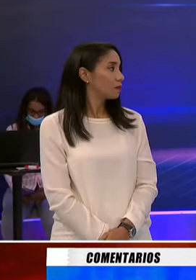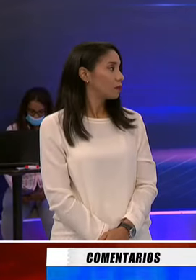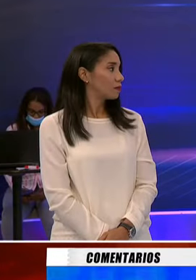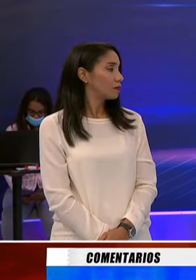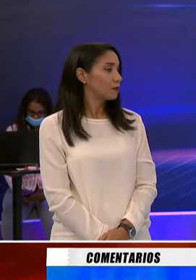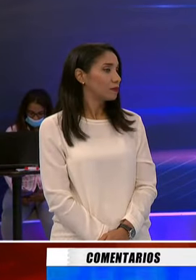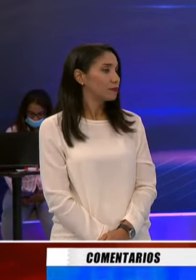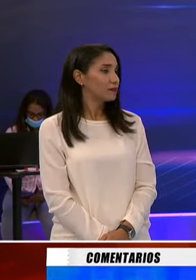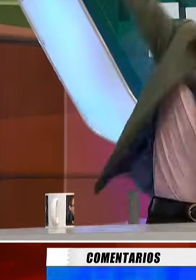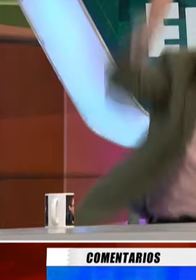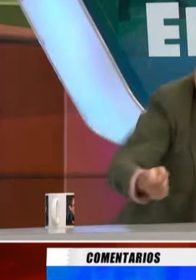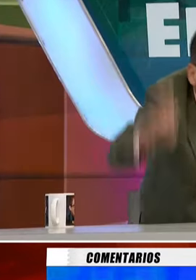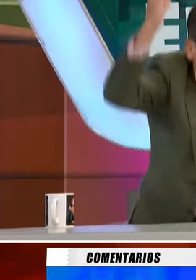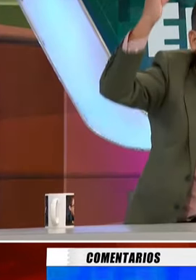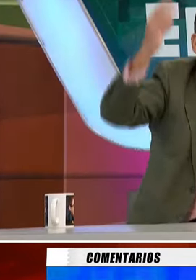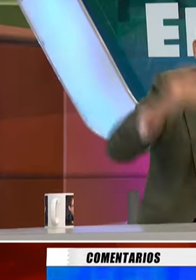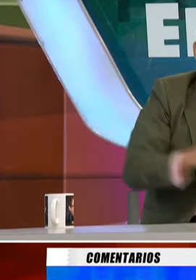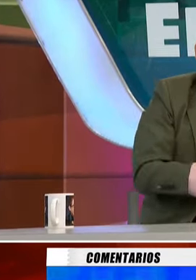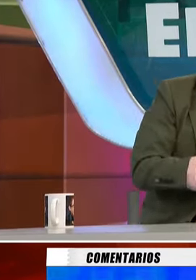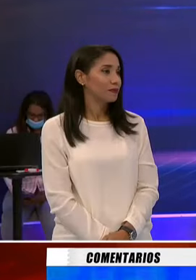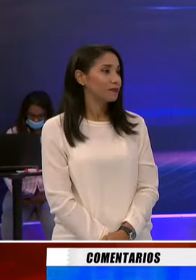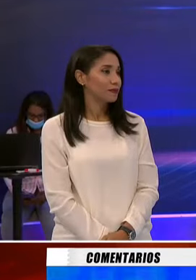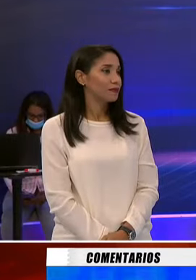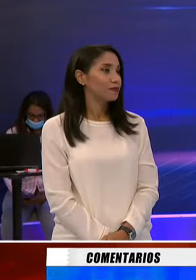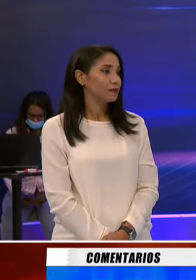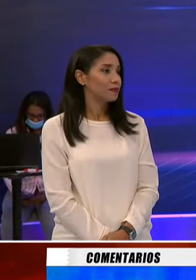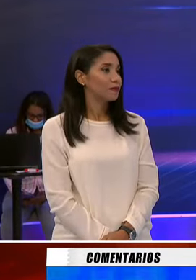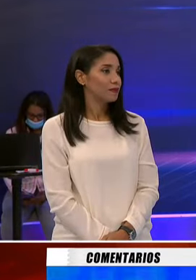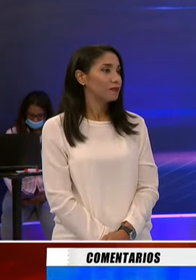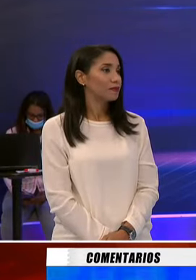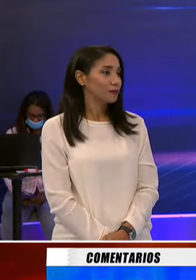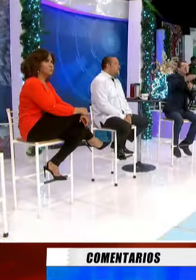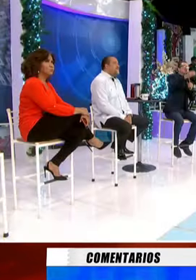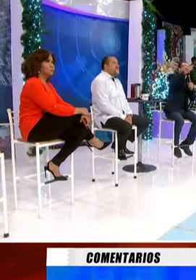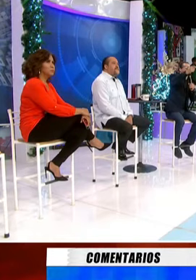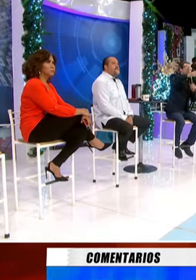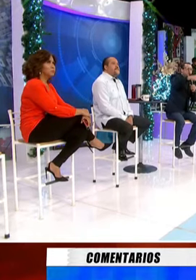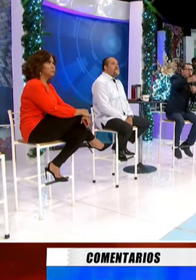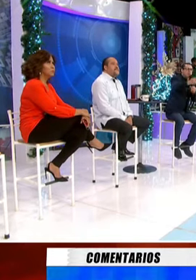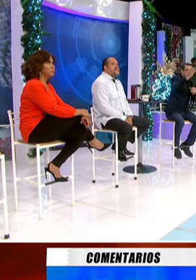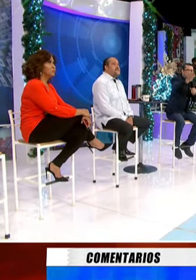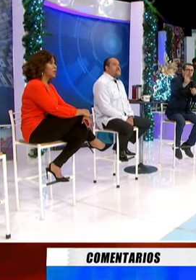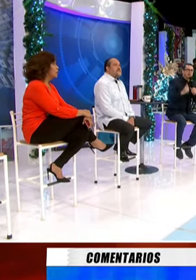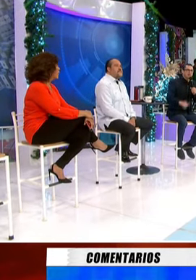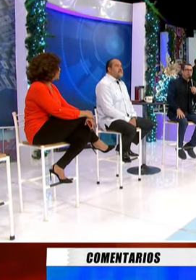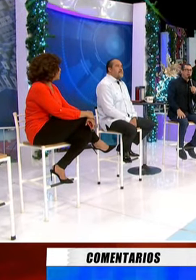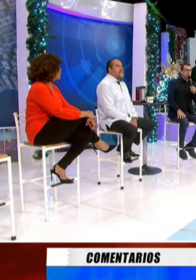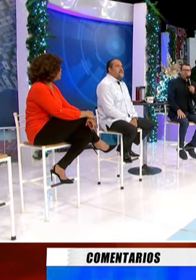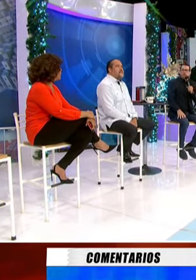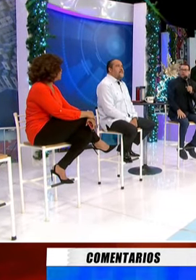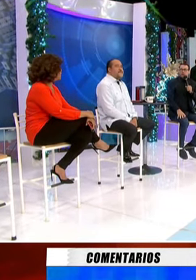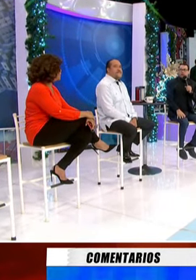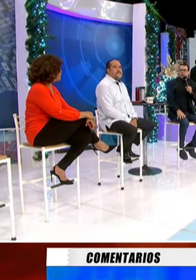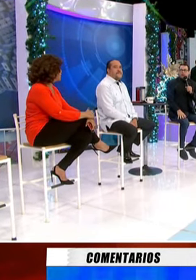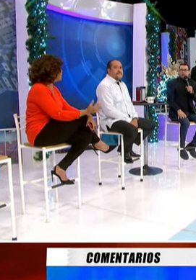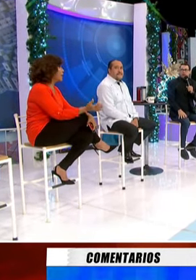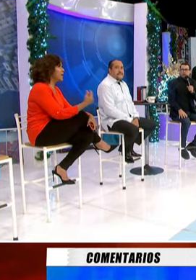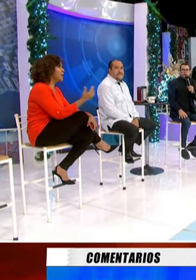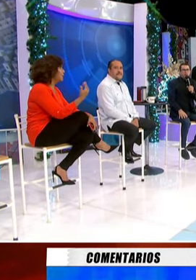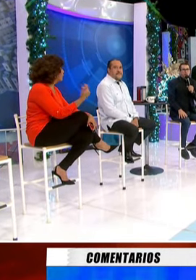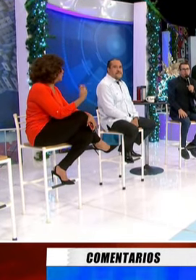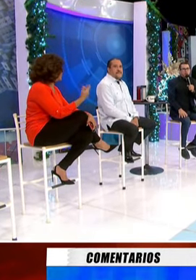en la vía. Los dueños de esas empresas, comiencen a publicar quiénes son los dueños de esos camiones para que ustedes claro, vean que se va. Para que cojan